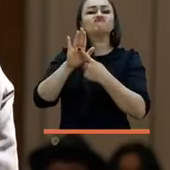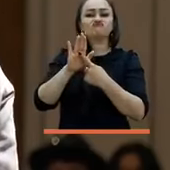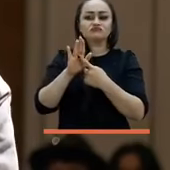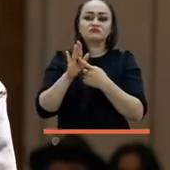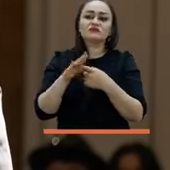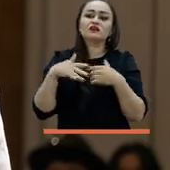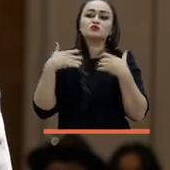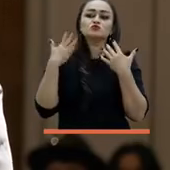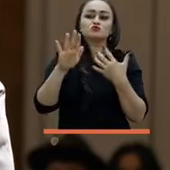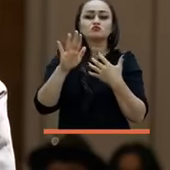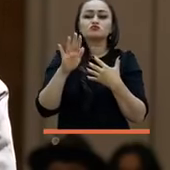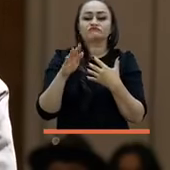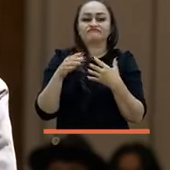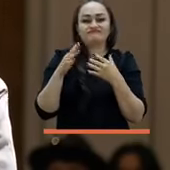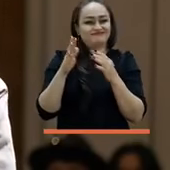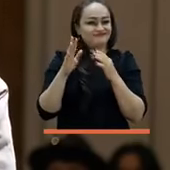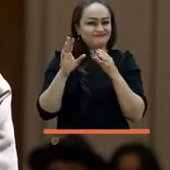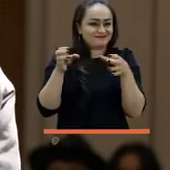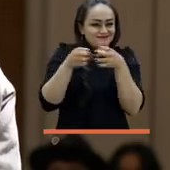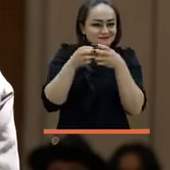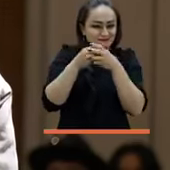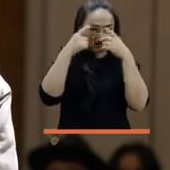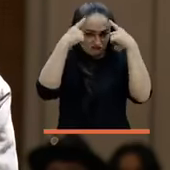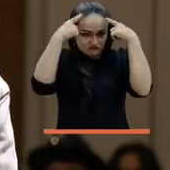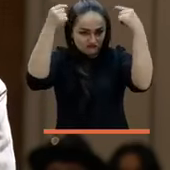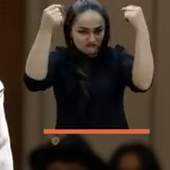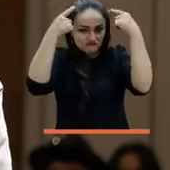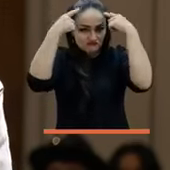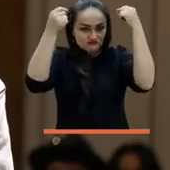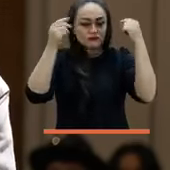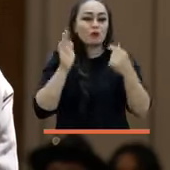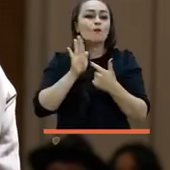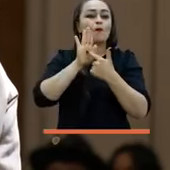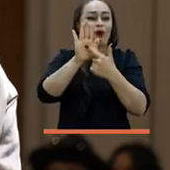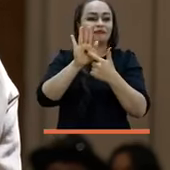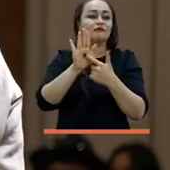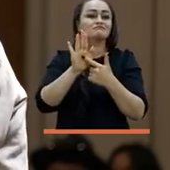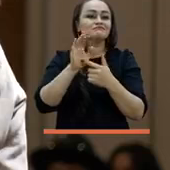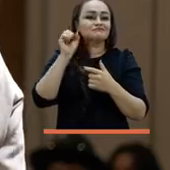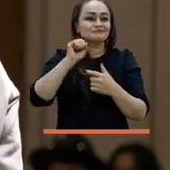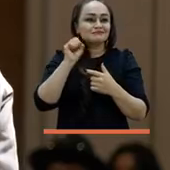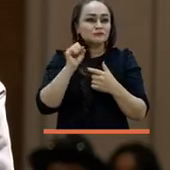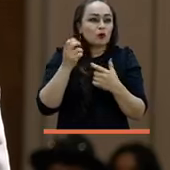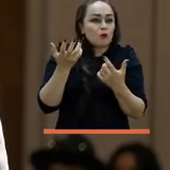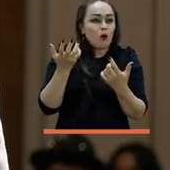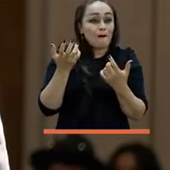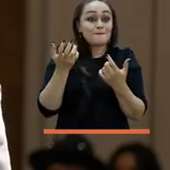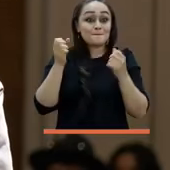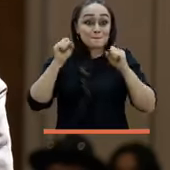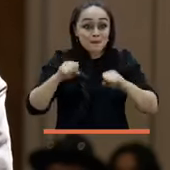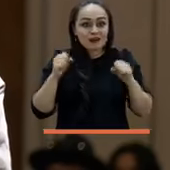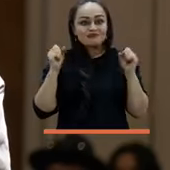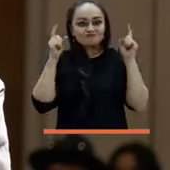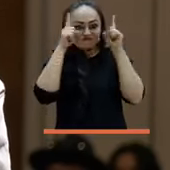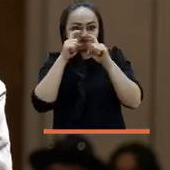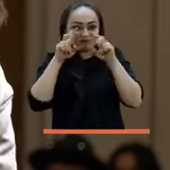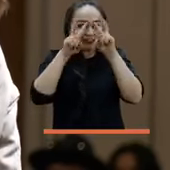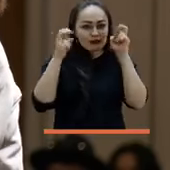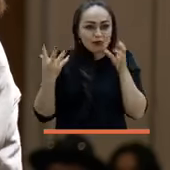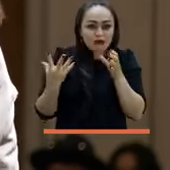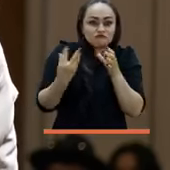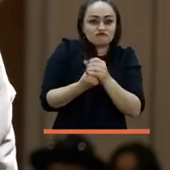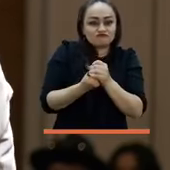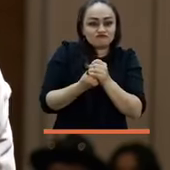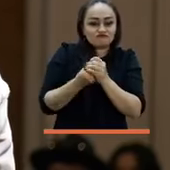con un espacio muy muy conmovedor muy bonito donde donde pudimos pues como acercarnos a esta reflexión de la inclusión laboral